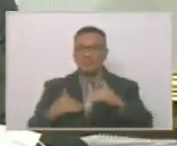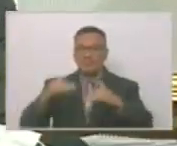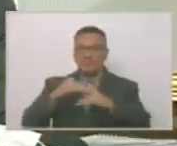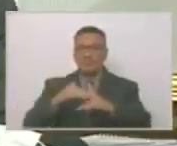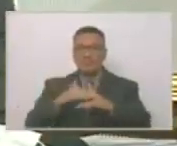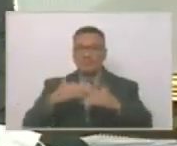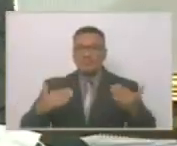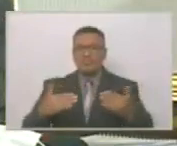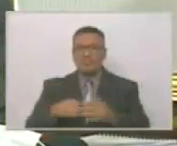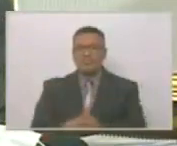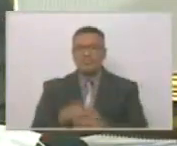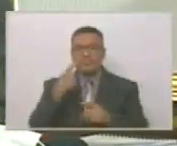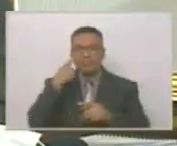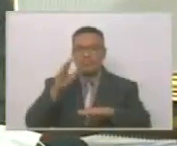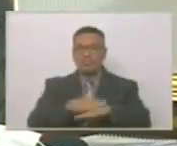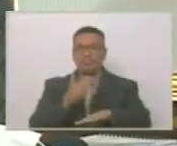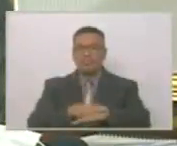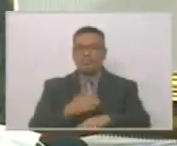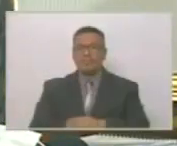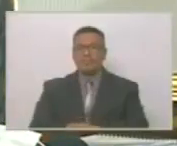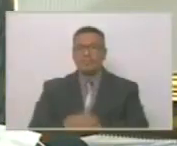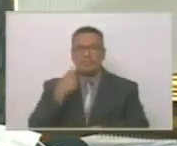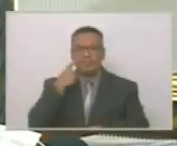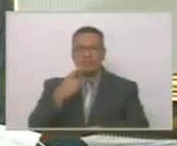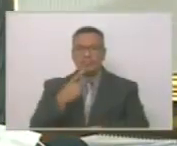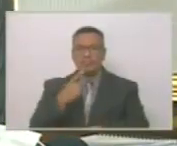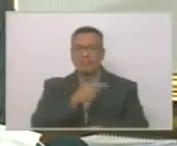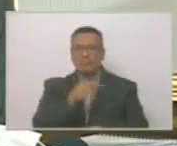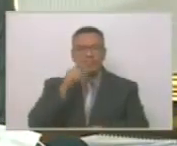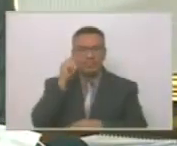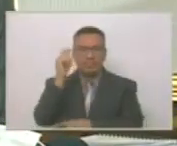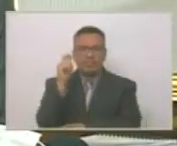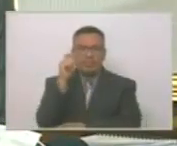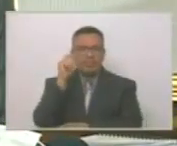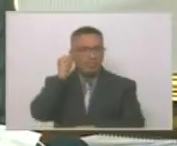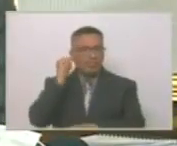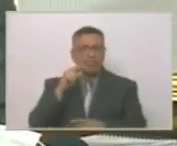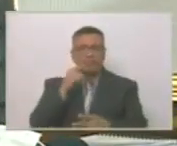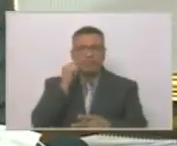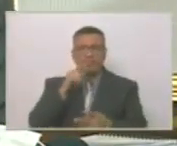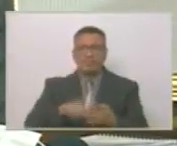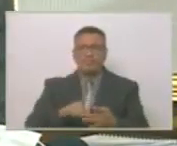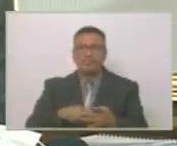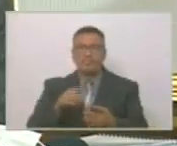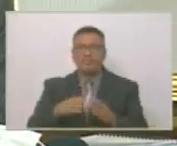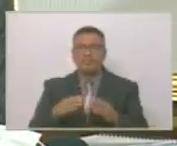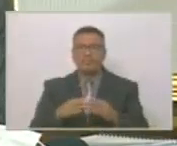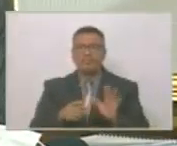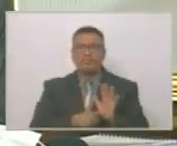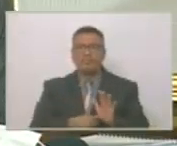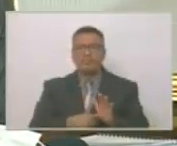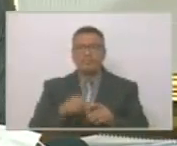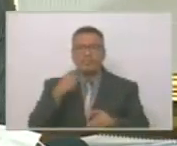sesión. Nos vemos el jueves. Queridas diputadas, queridos diputados, cuidado con el